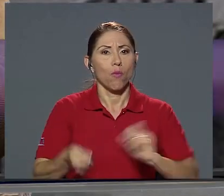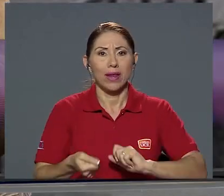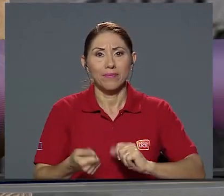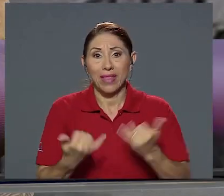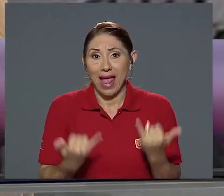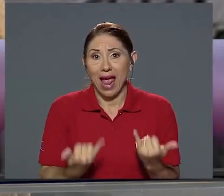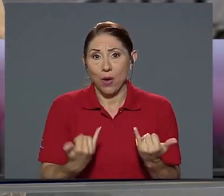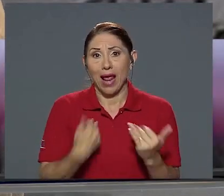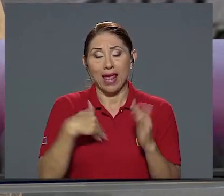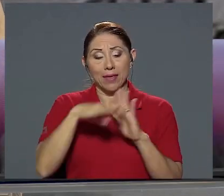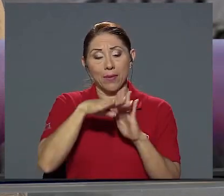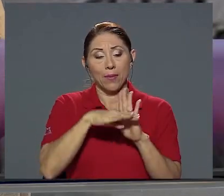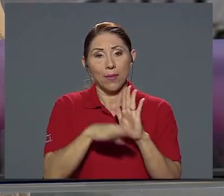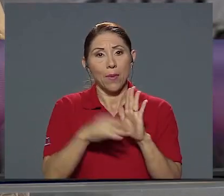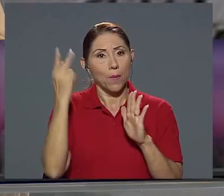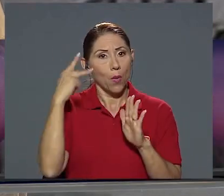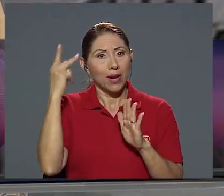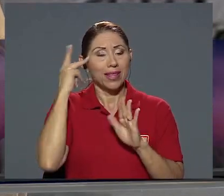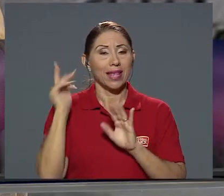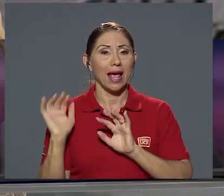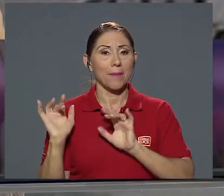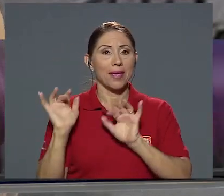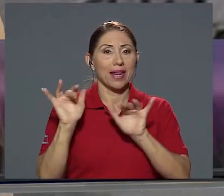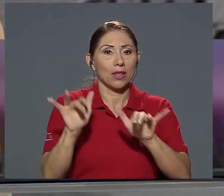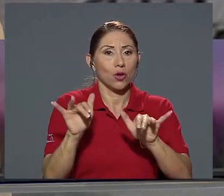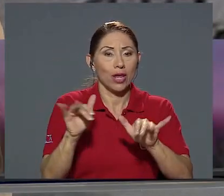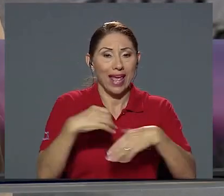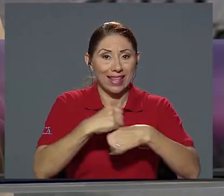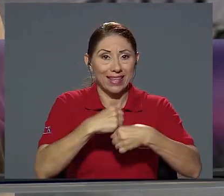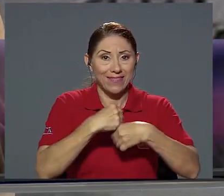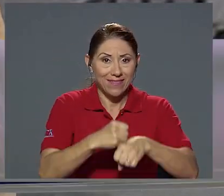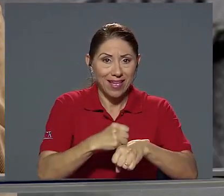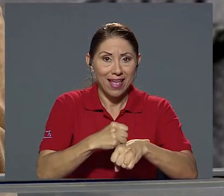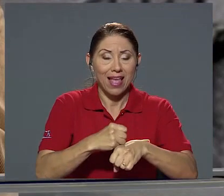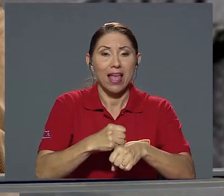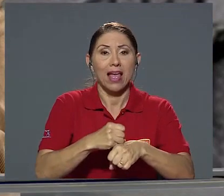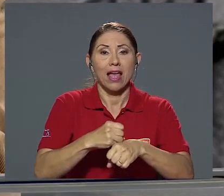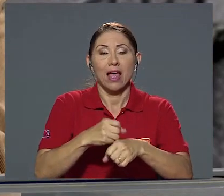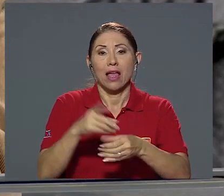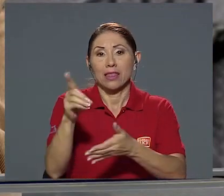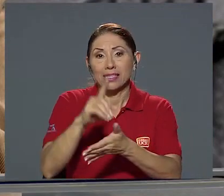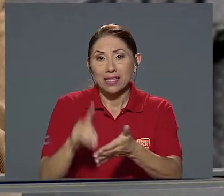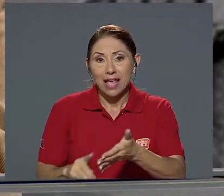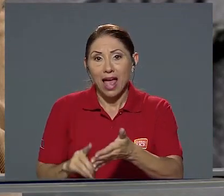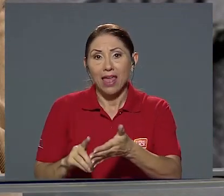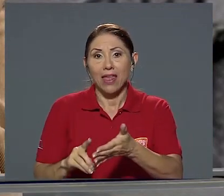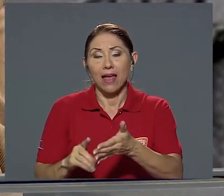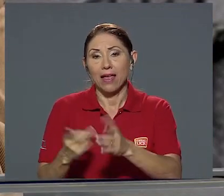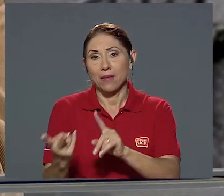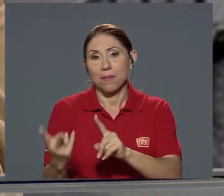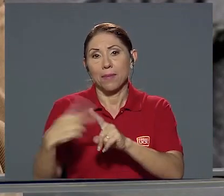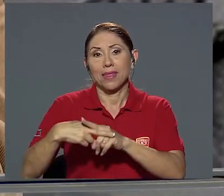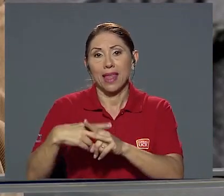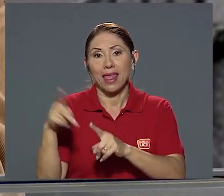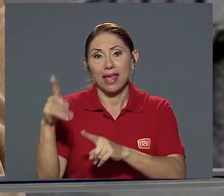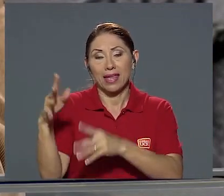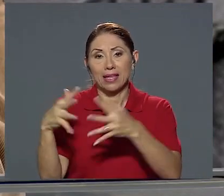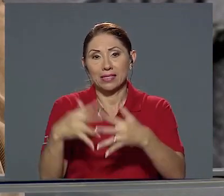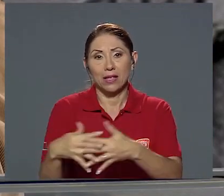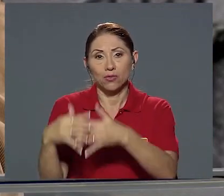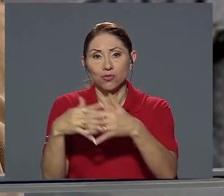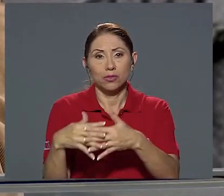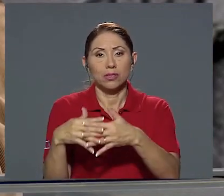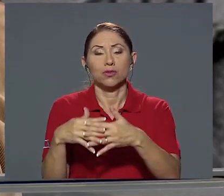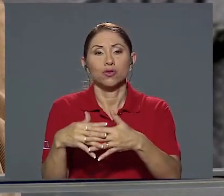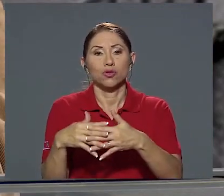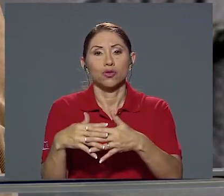política migratoria que es diseñada, que es formulada y que es implementada en Estados Unidos, para la cual